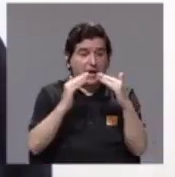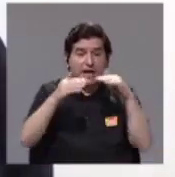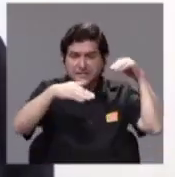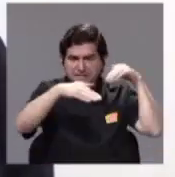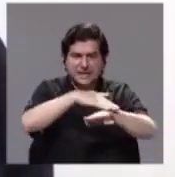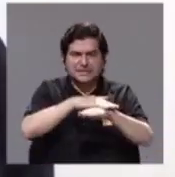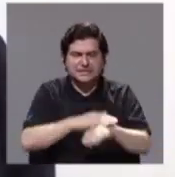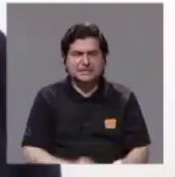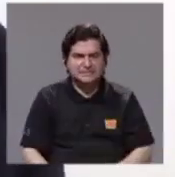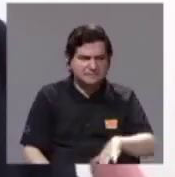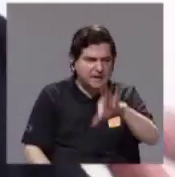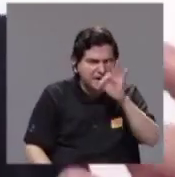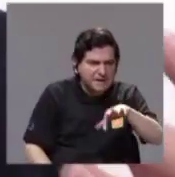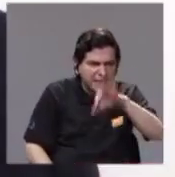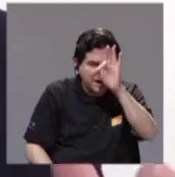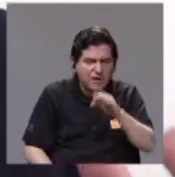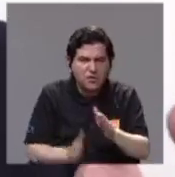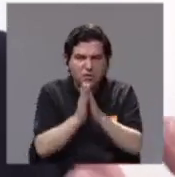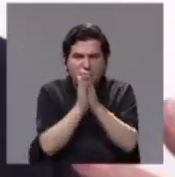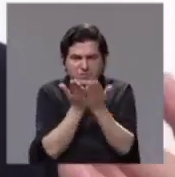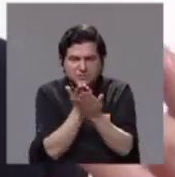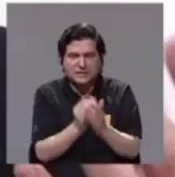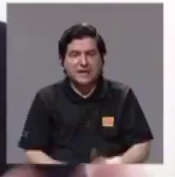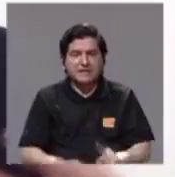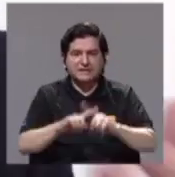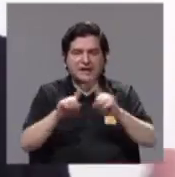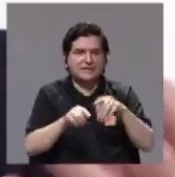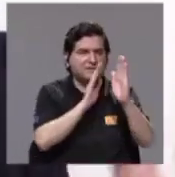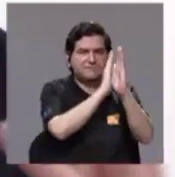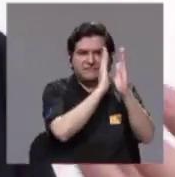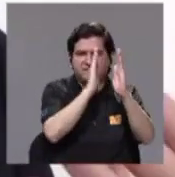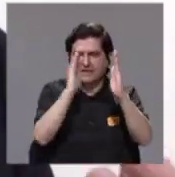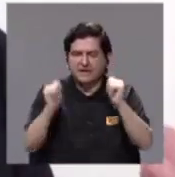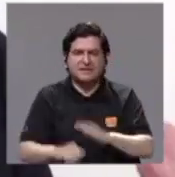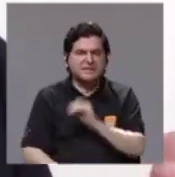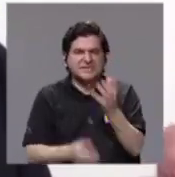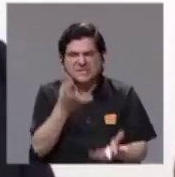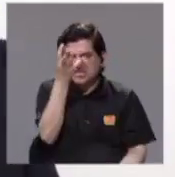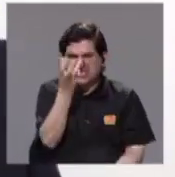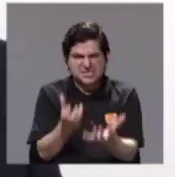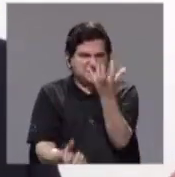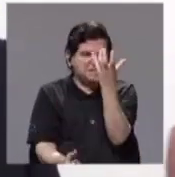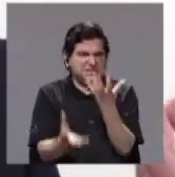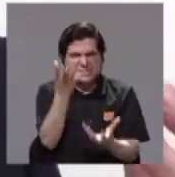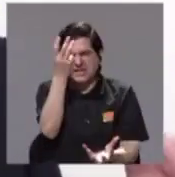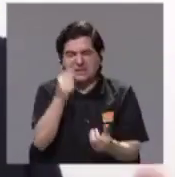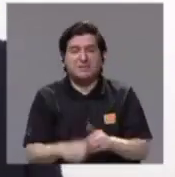plazas públicas. A veces no tenemos esa idea